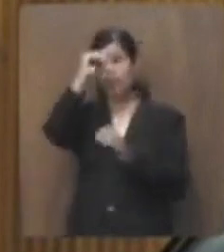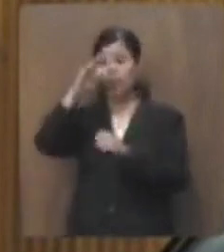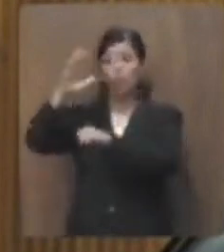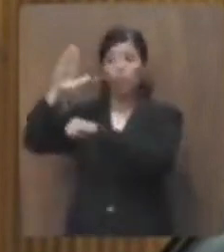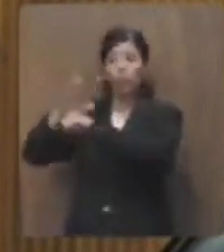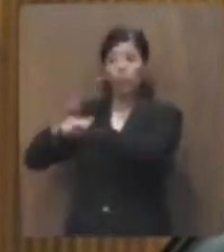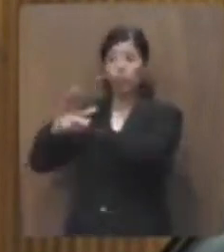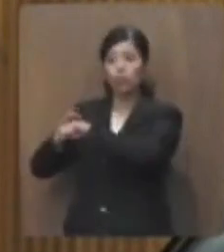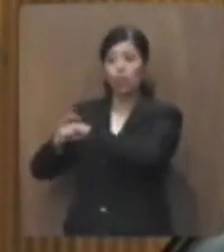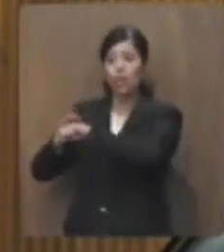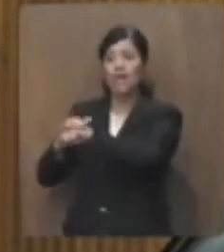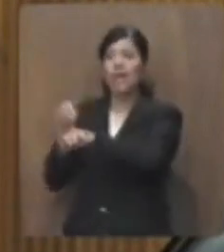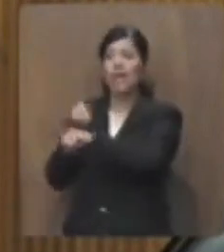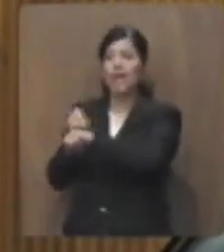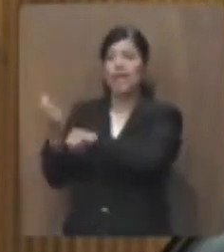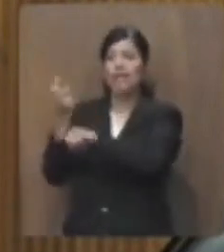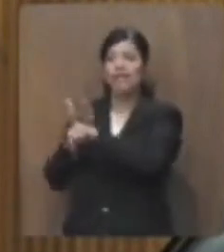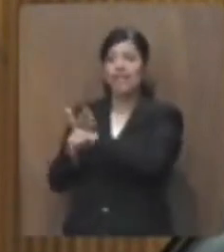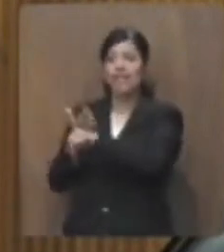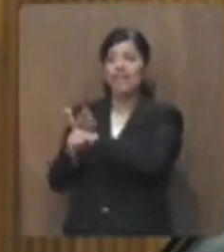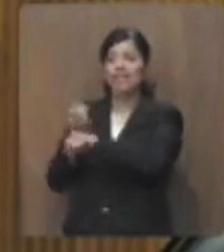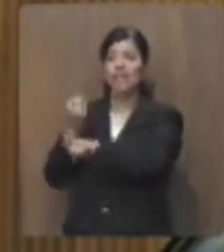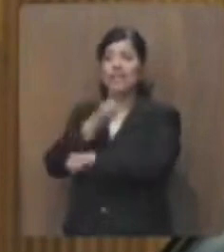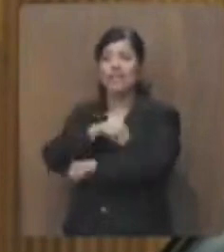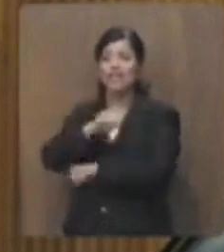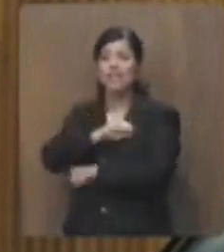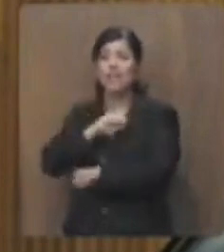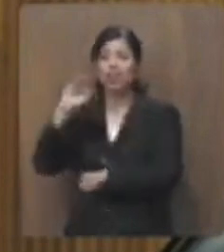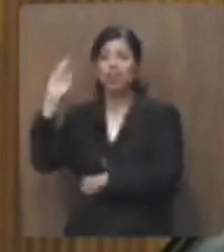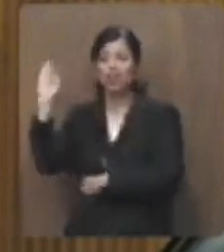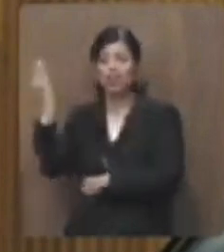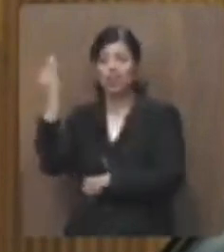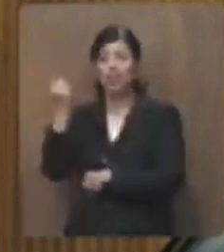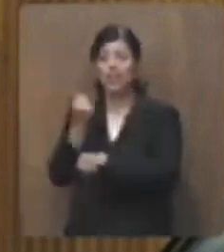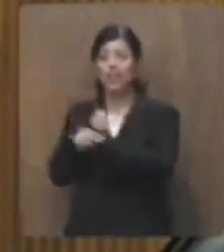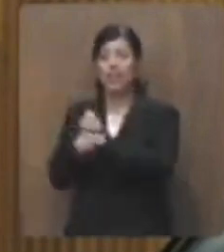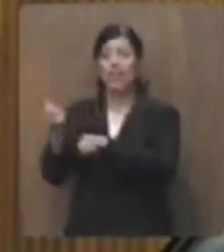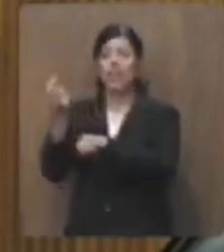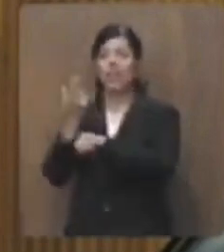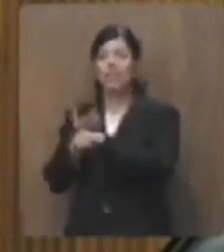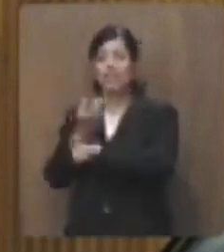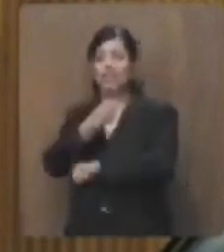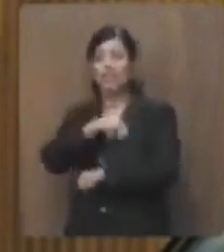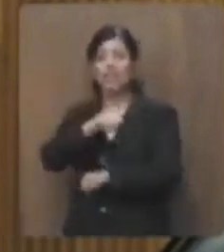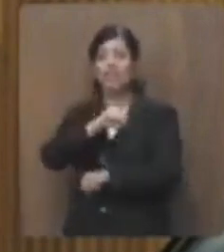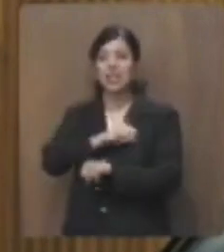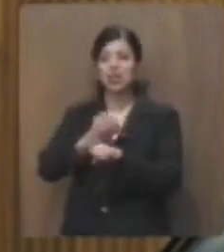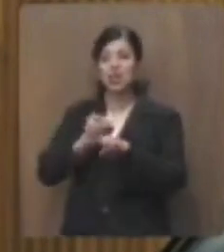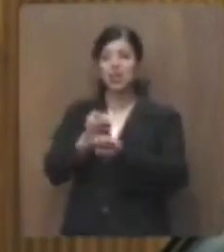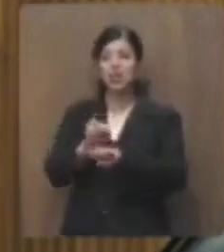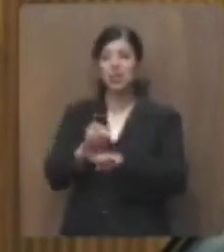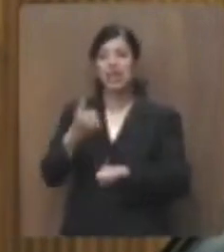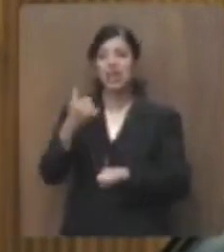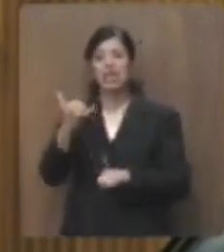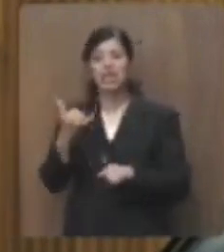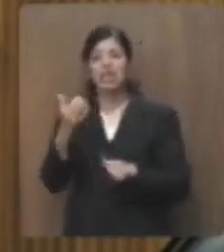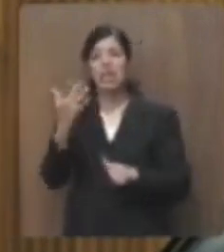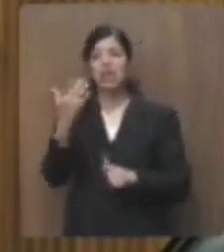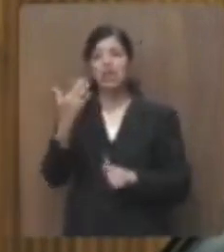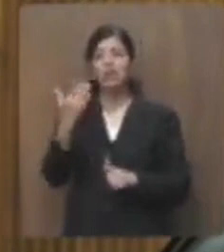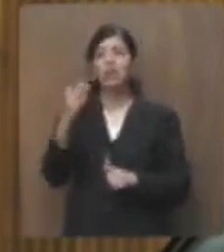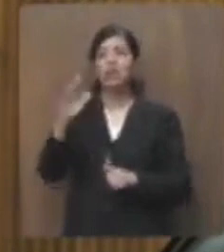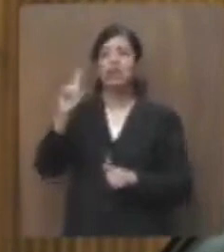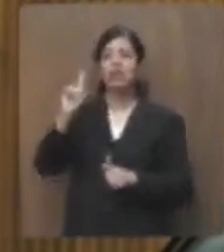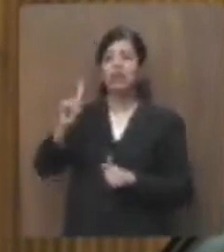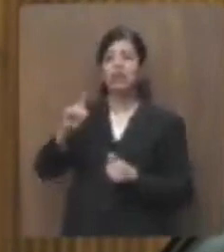de la secretaría de salud Federal a la titular de la secretaría de salud del estado y a los 51 municipios para que en el ejercicio